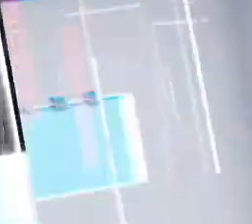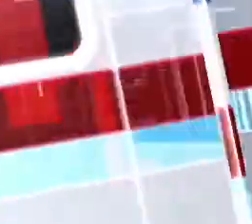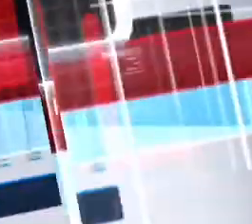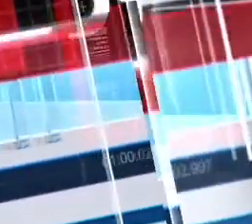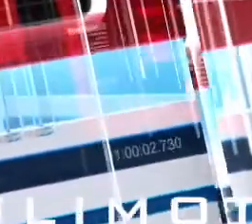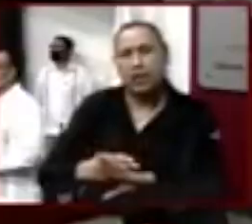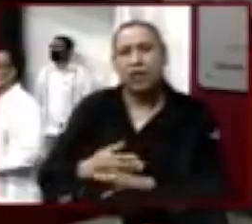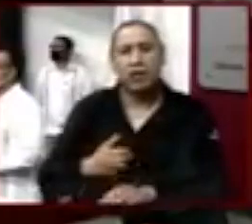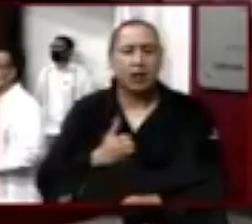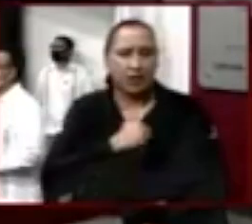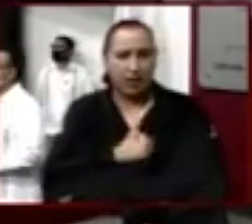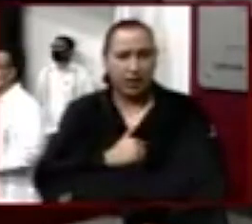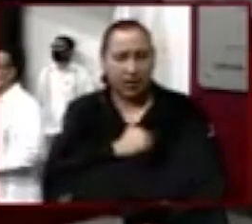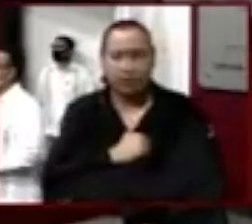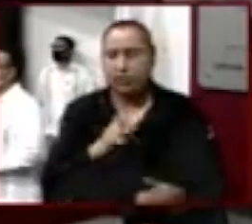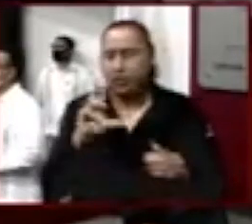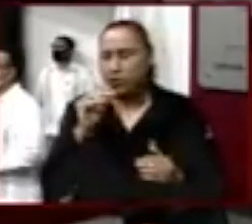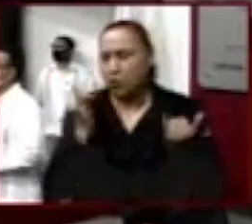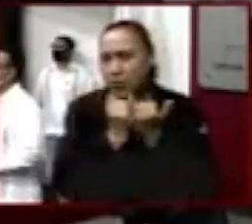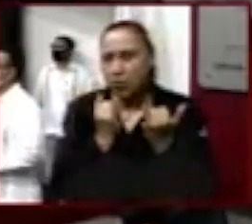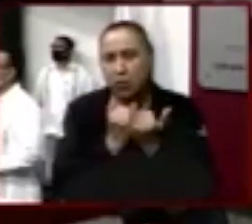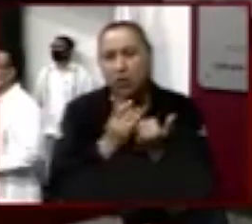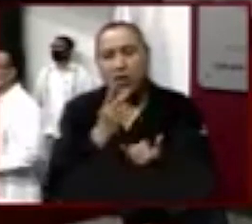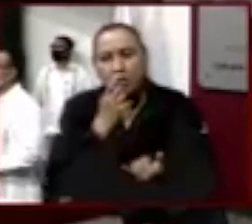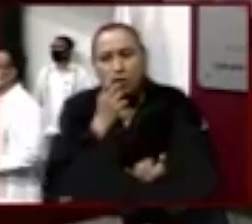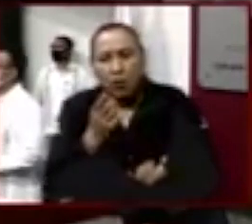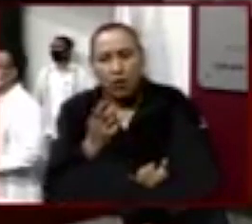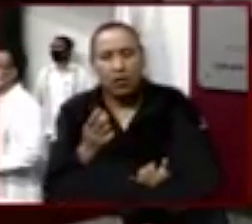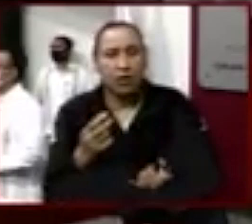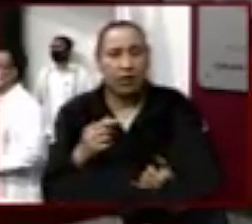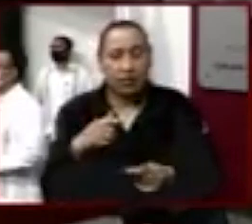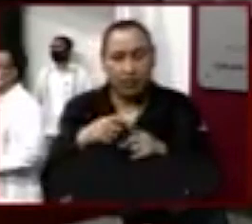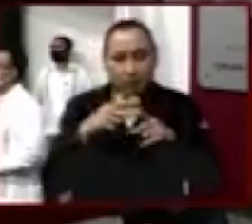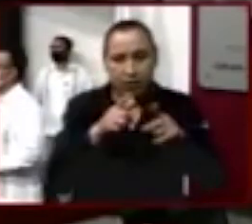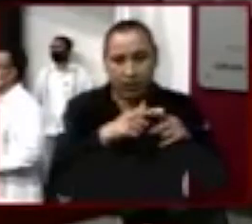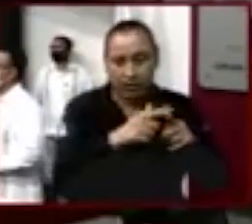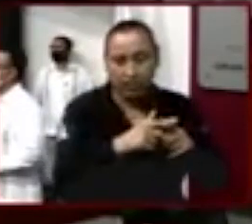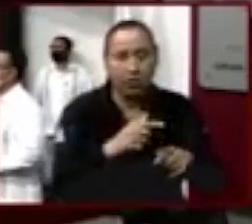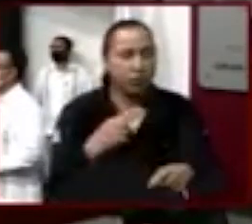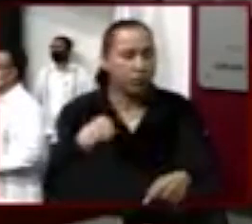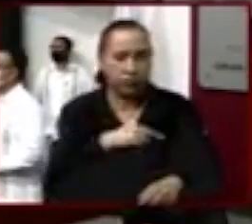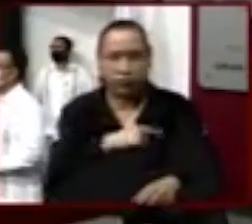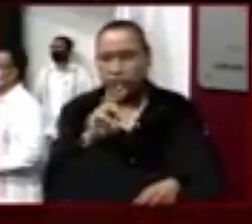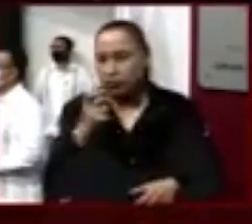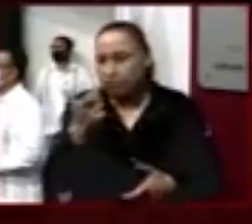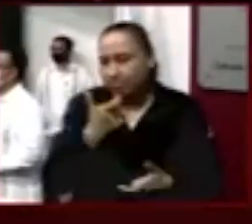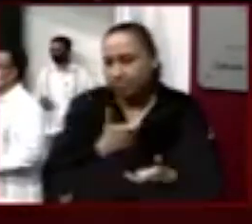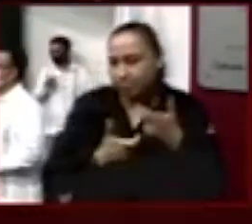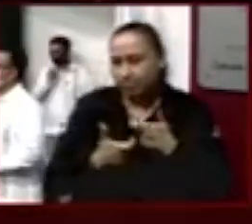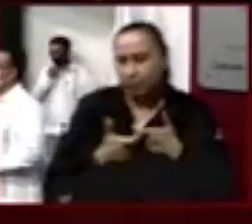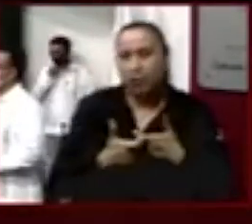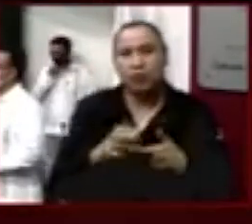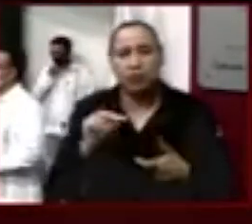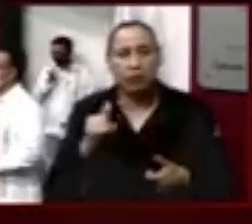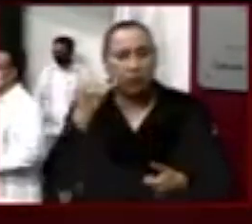TV News. Somos iguales. Les llena de rabia saber que a diferencia de ustedes no tenemos precio. No somos como Jorge Luis Preciado